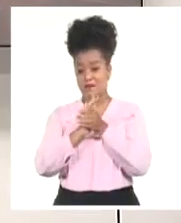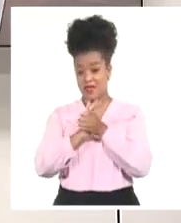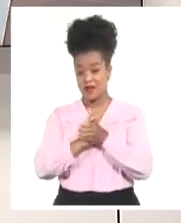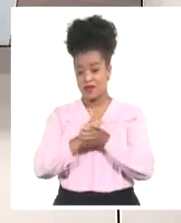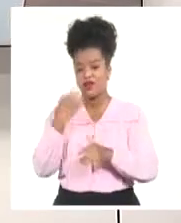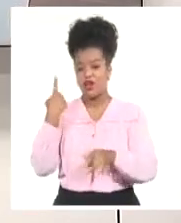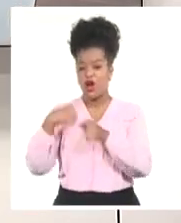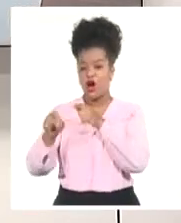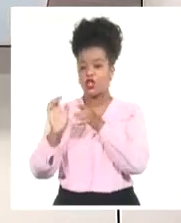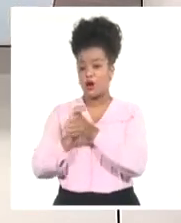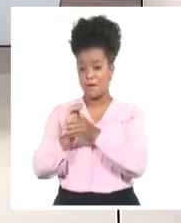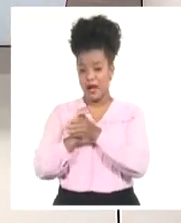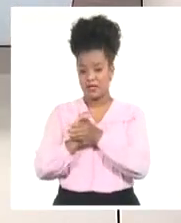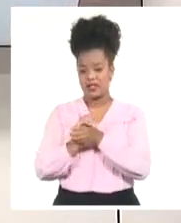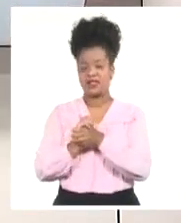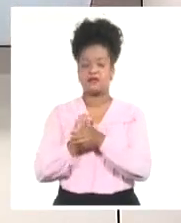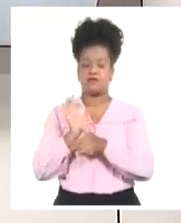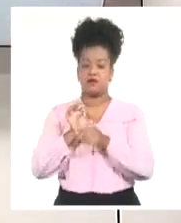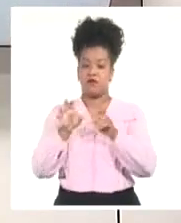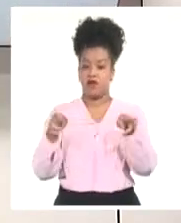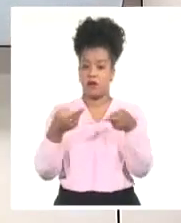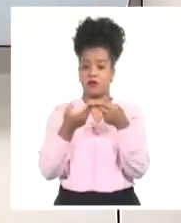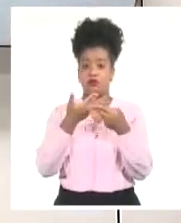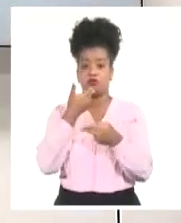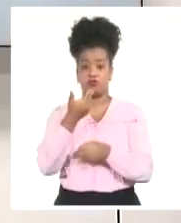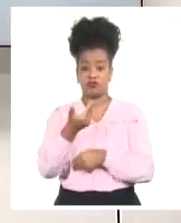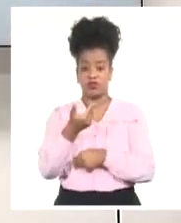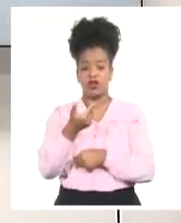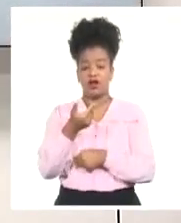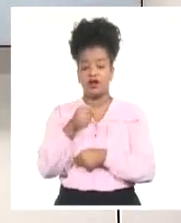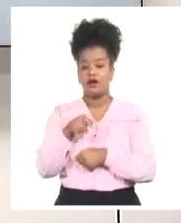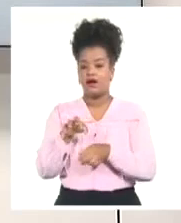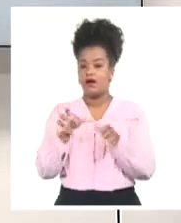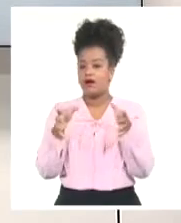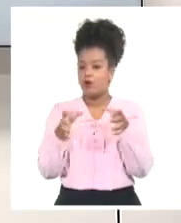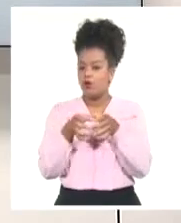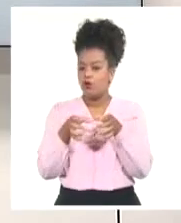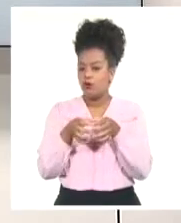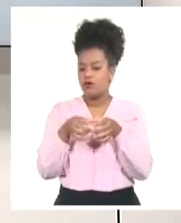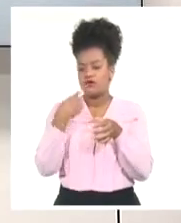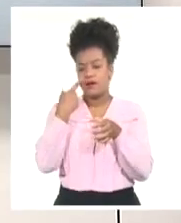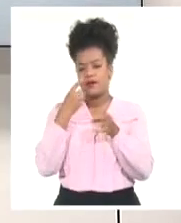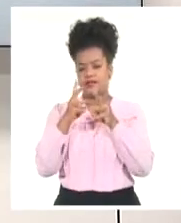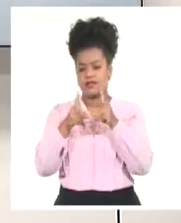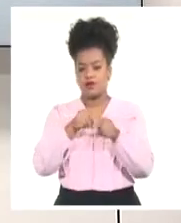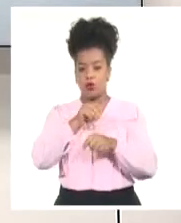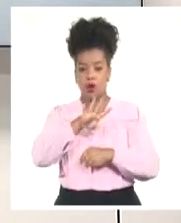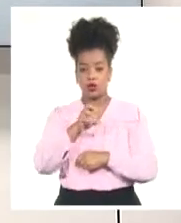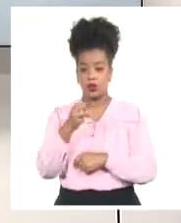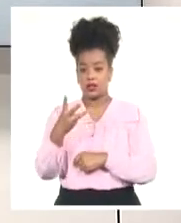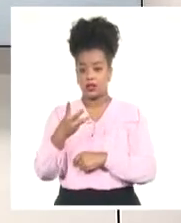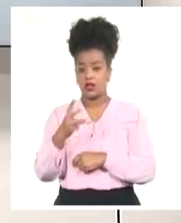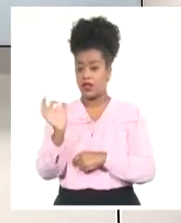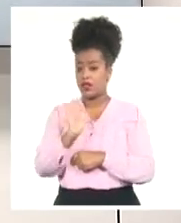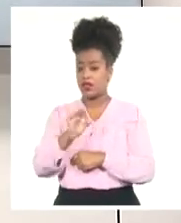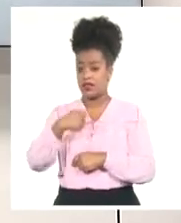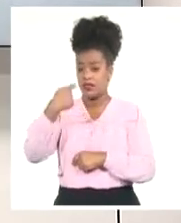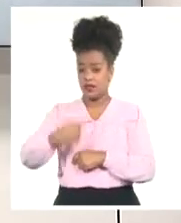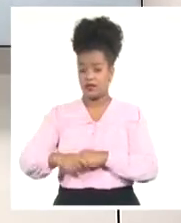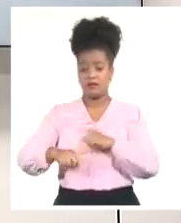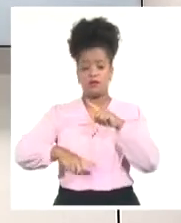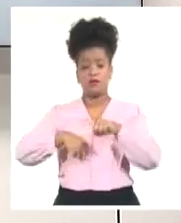en semifinales de Champions League. Con marcador de 4-3, no hay nada definido rumbo a la vuelta la próxima semana en el